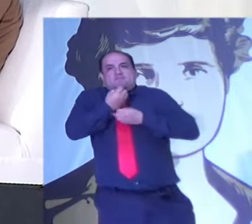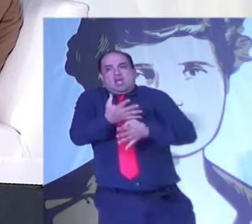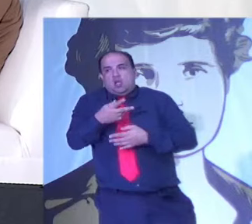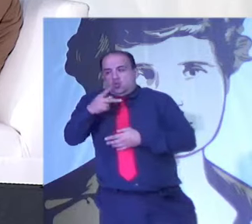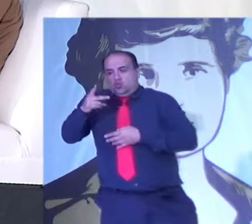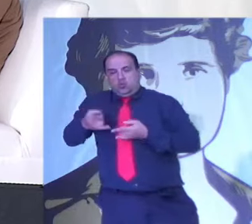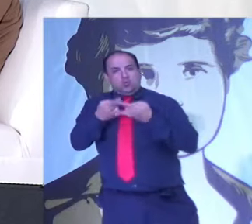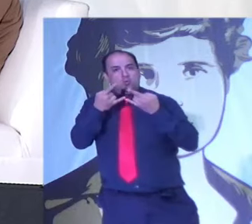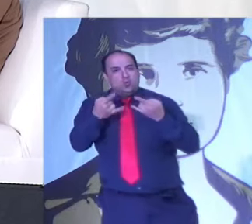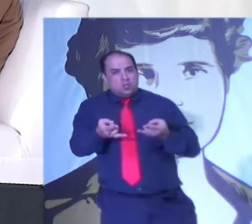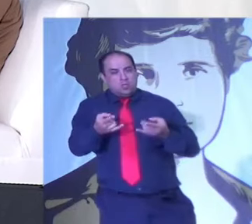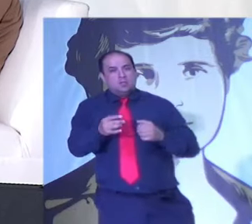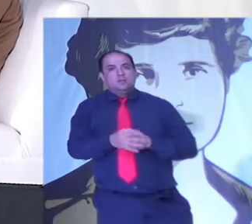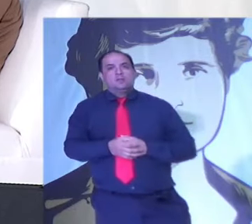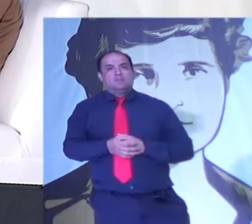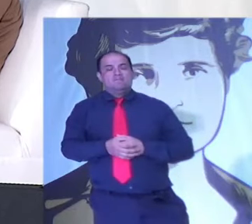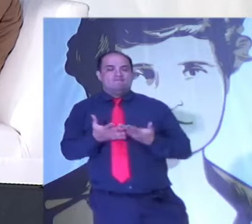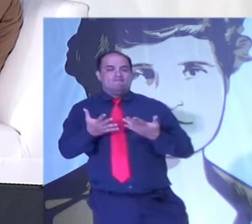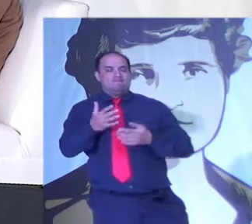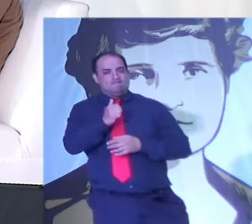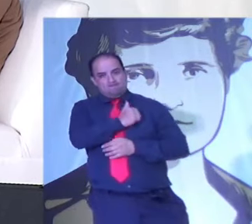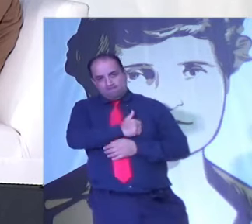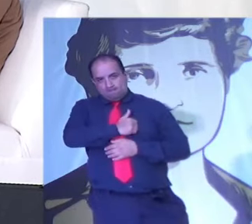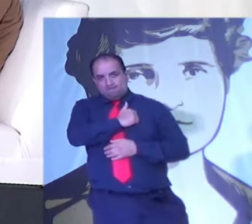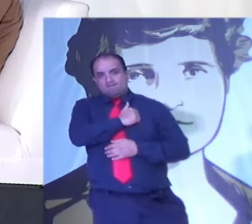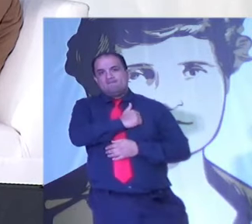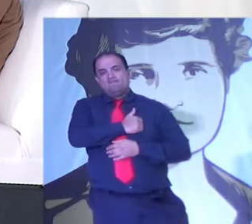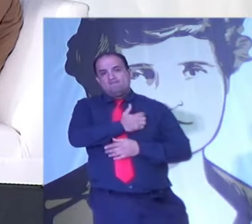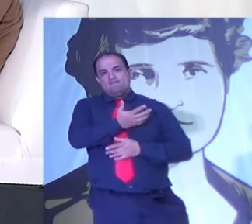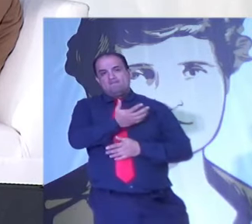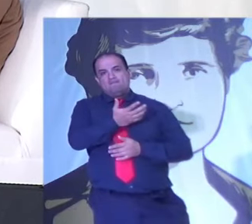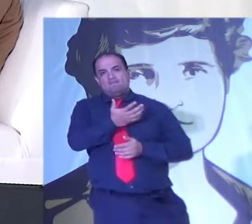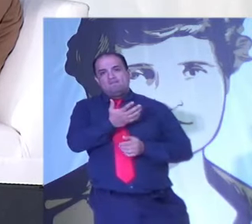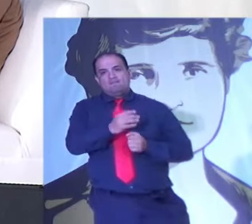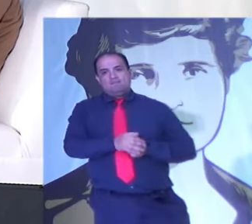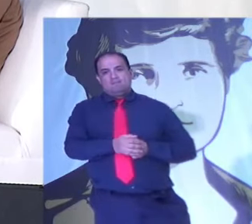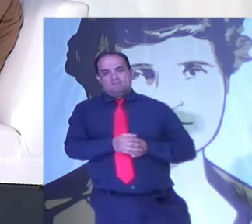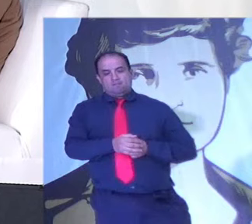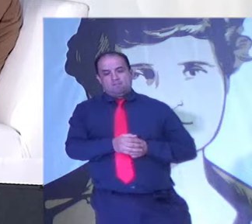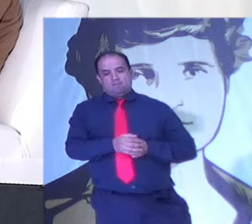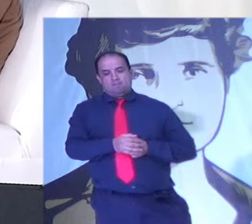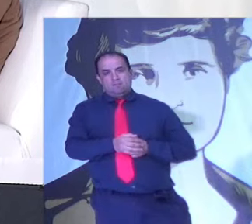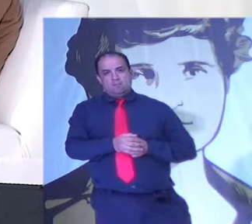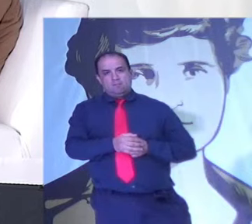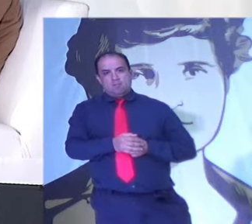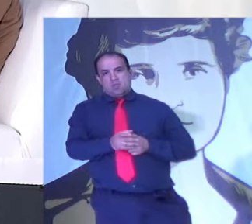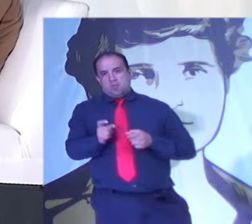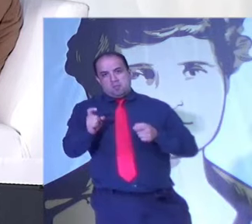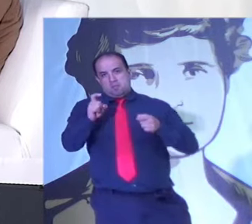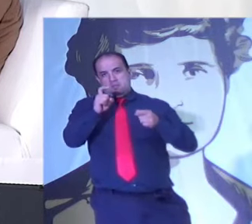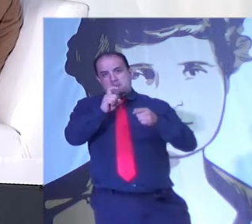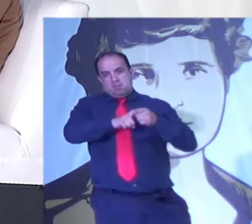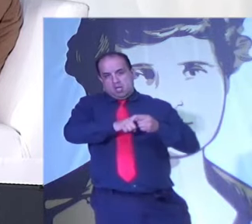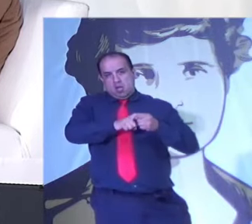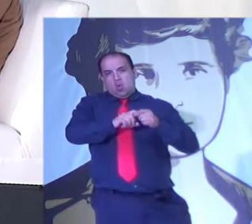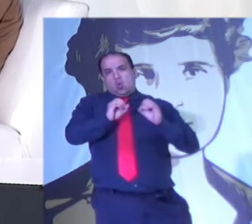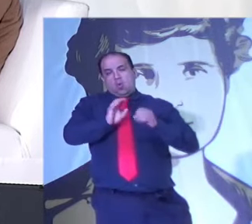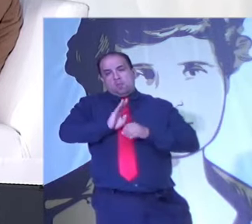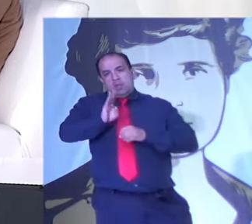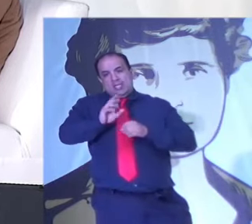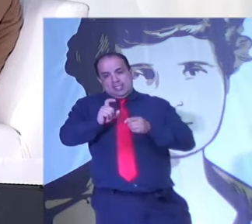¿no? Y bueno, desafortunadamente, no pertenece o parece estar fuera